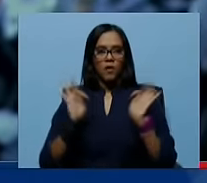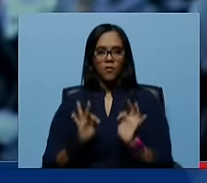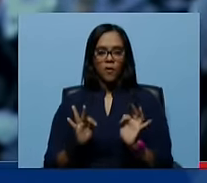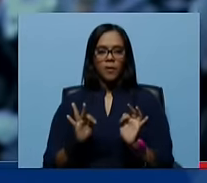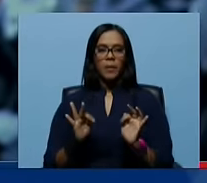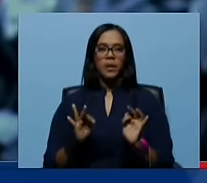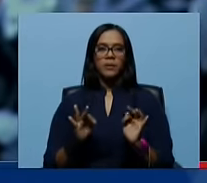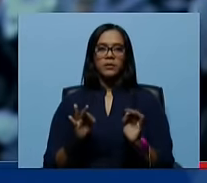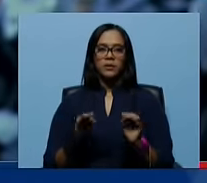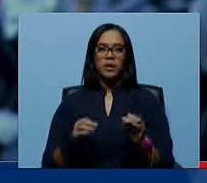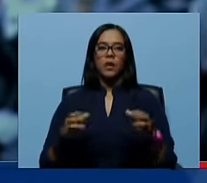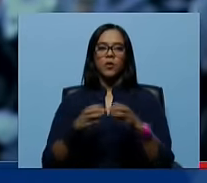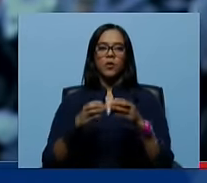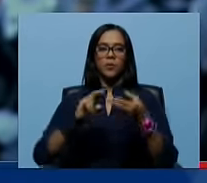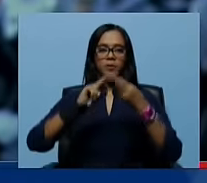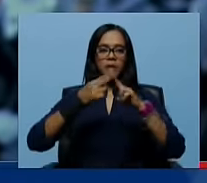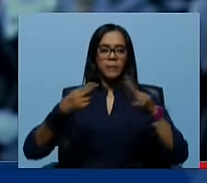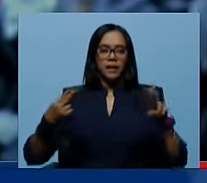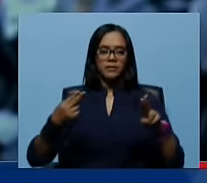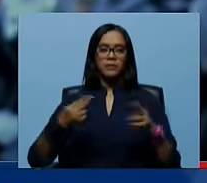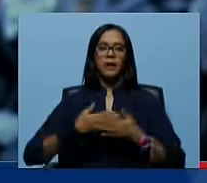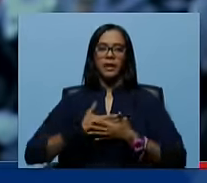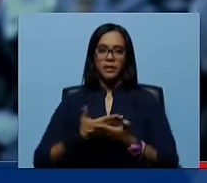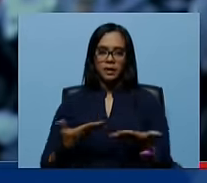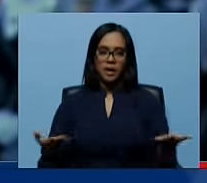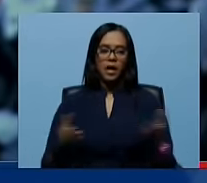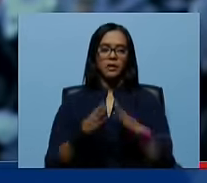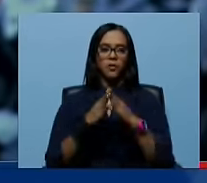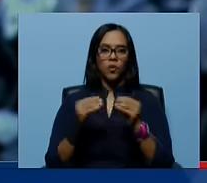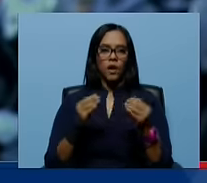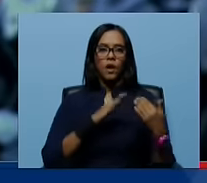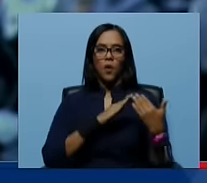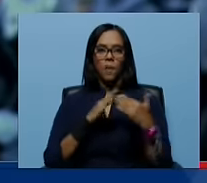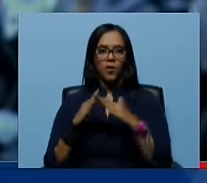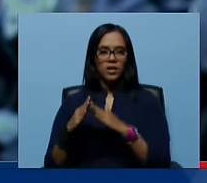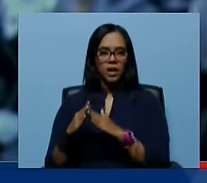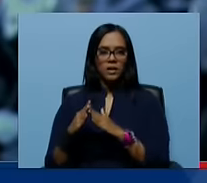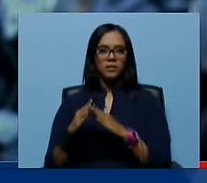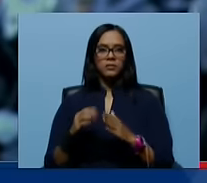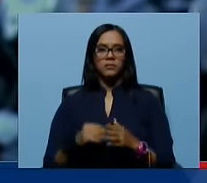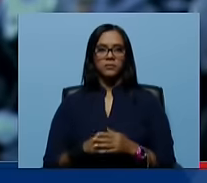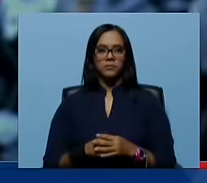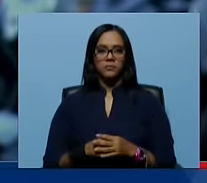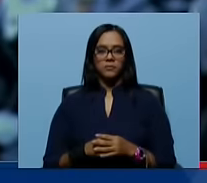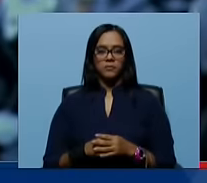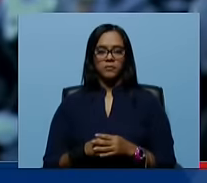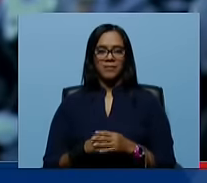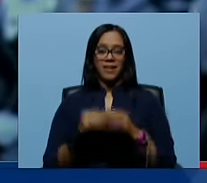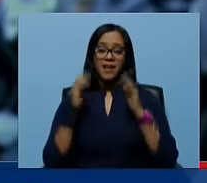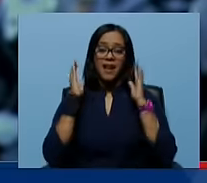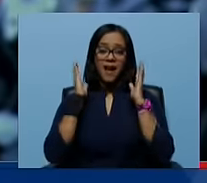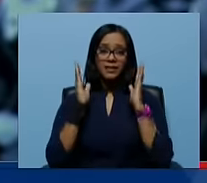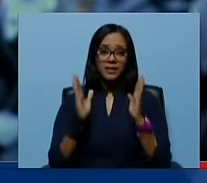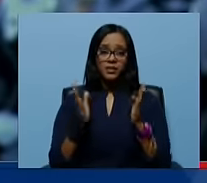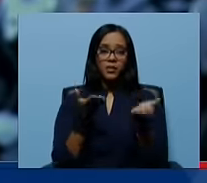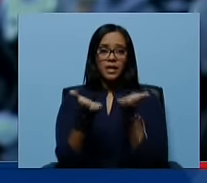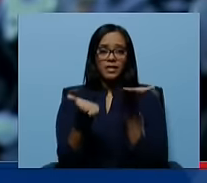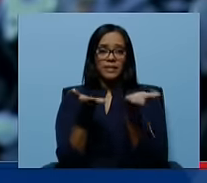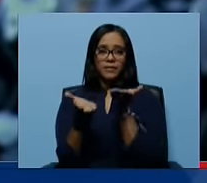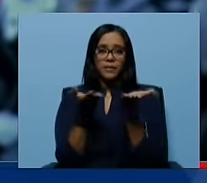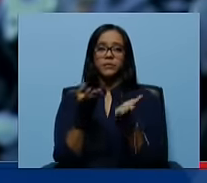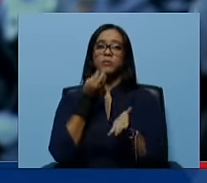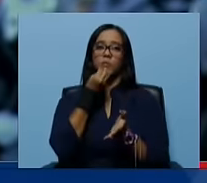paz para garantizarle a todas las comunidades la atención y el servicio